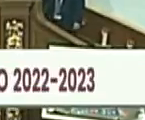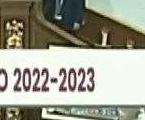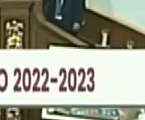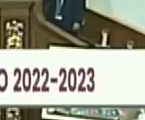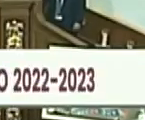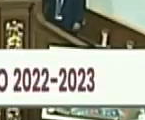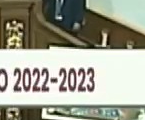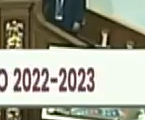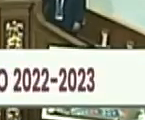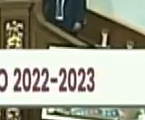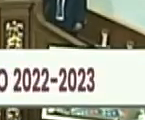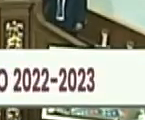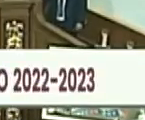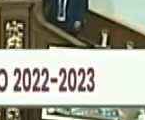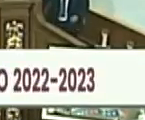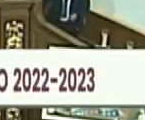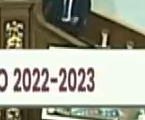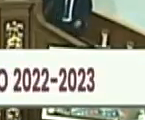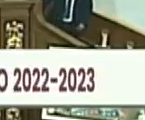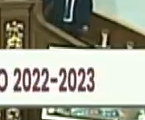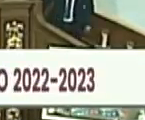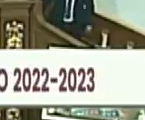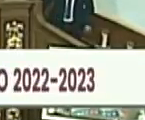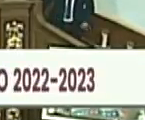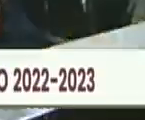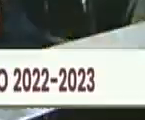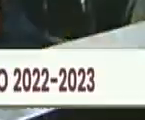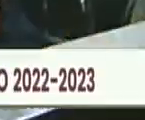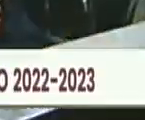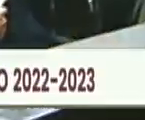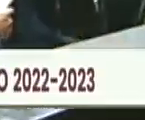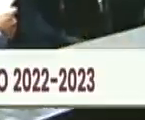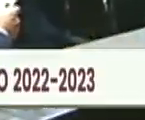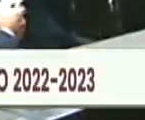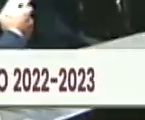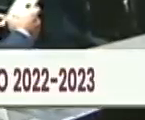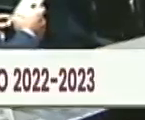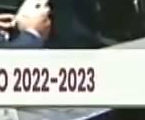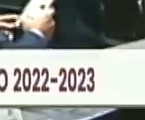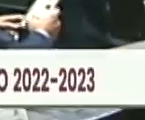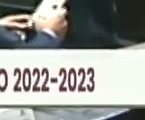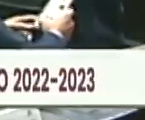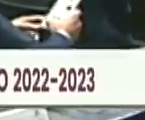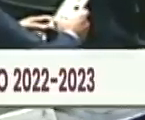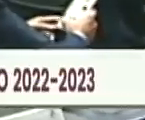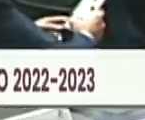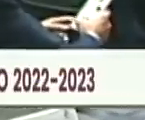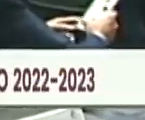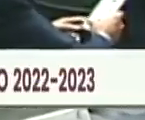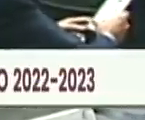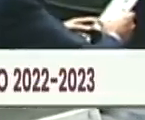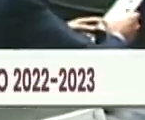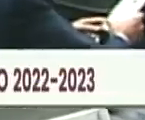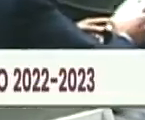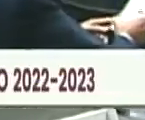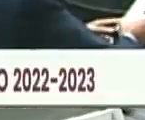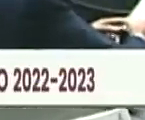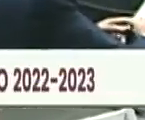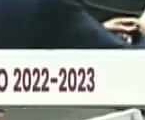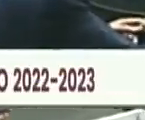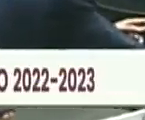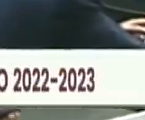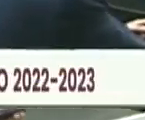está contemplado dentro de la Carta Magna cuáles son precisamente estos pasos para el inicio de este